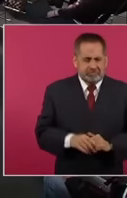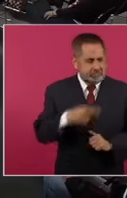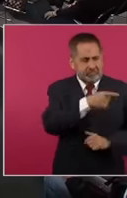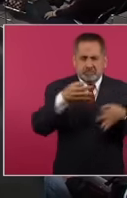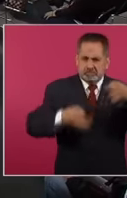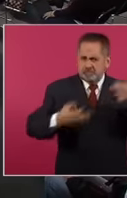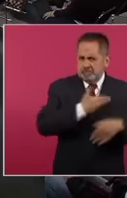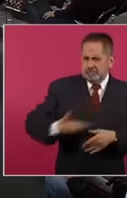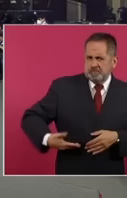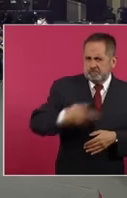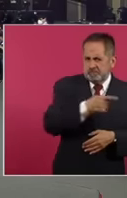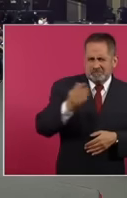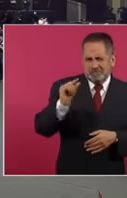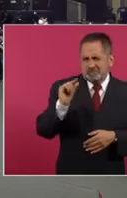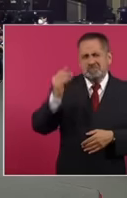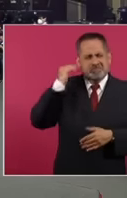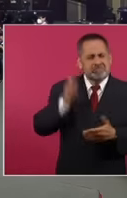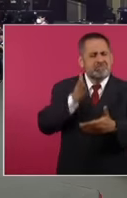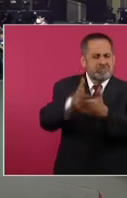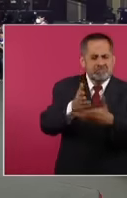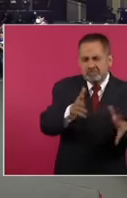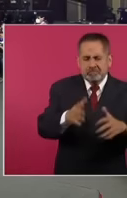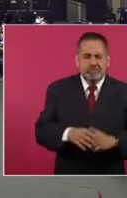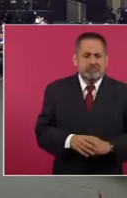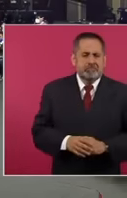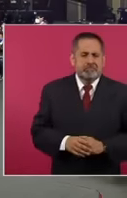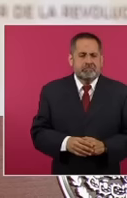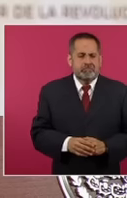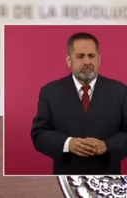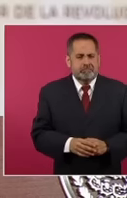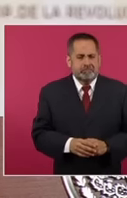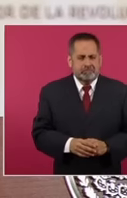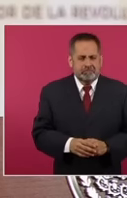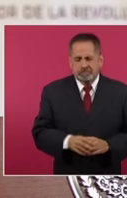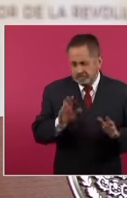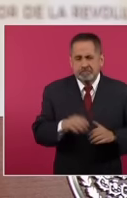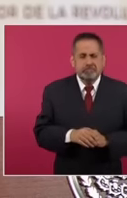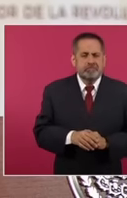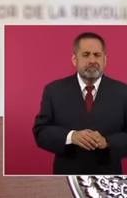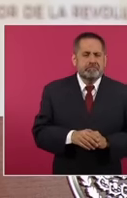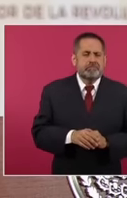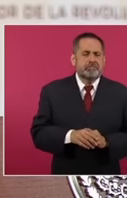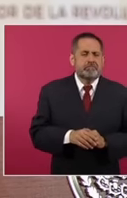ministro un poco más sí